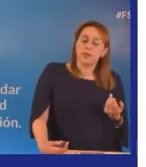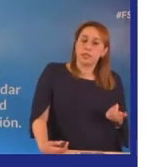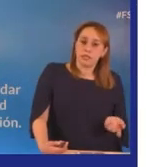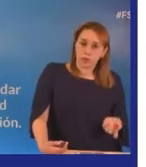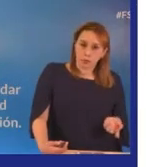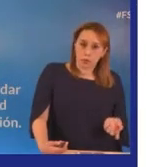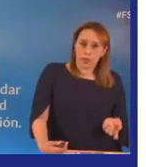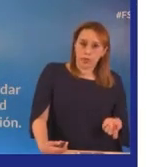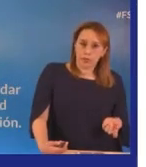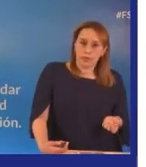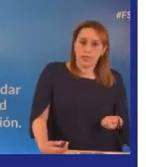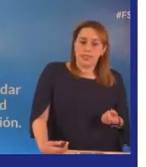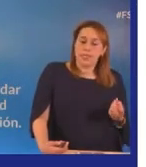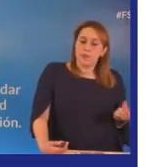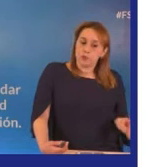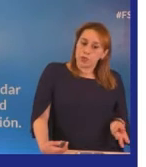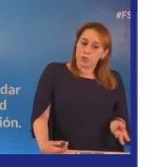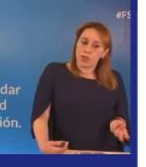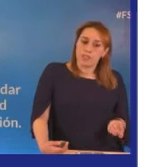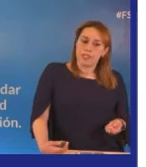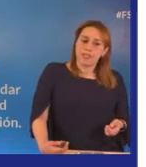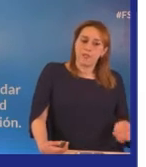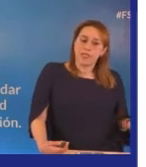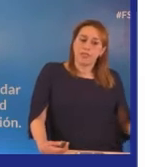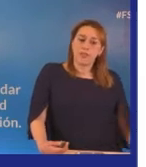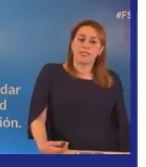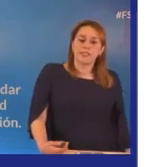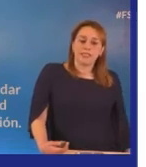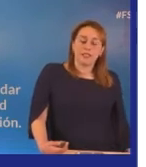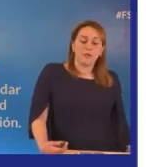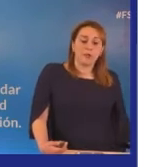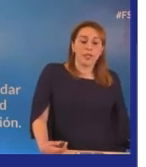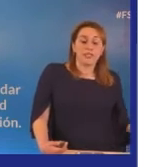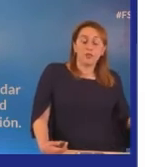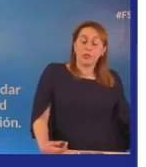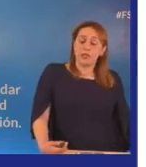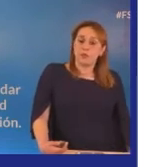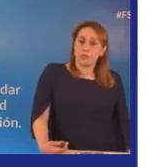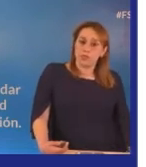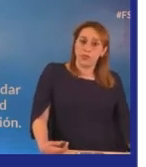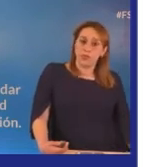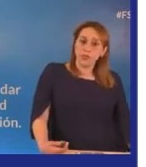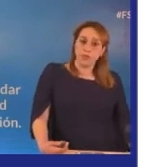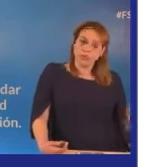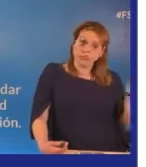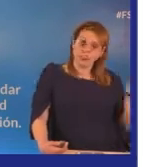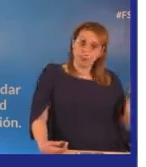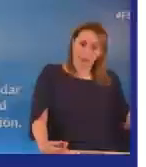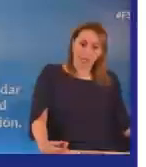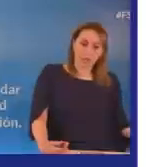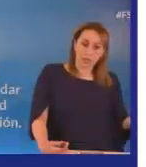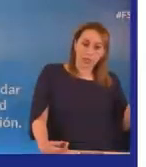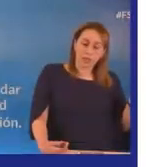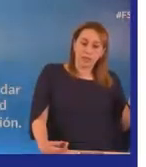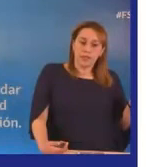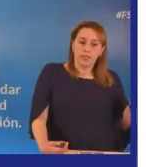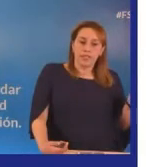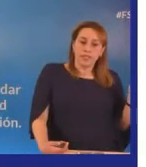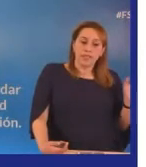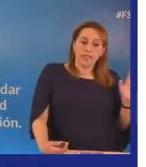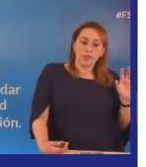cómo está la parte motora, si tenemos una fuerza, si el paciente puede asumir la posición de pie sin